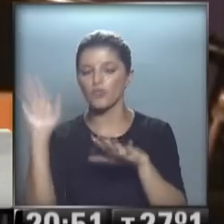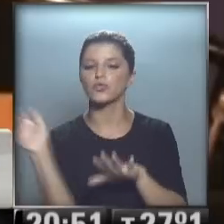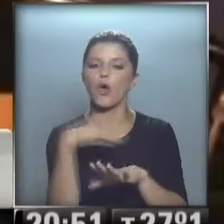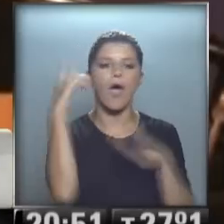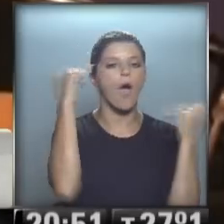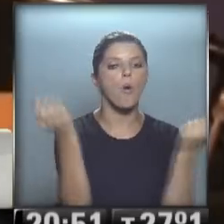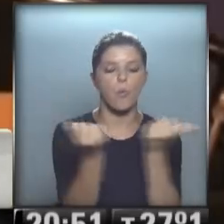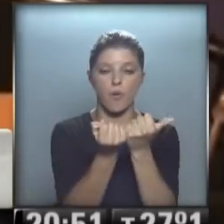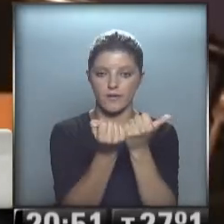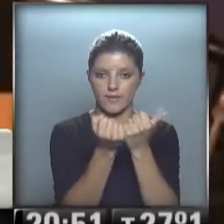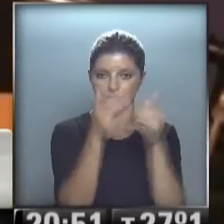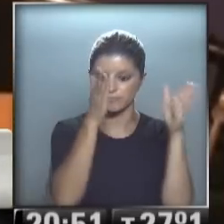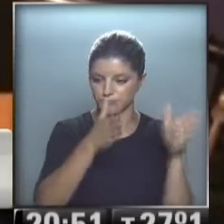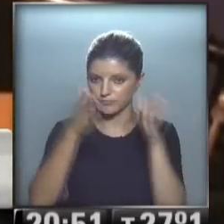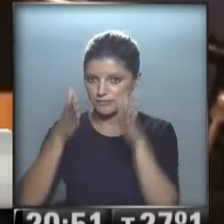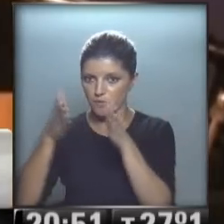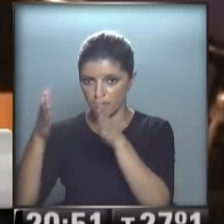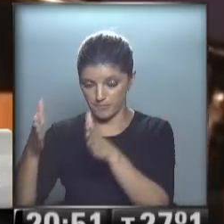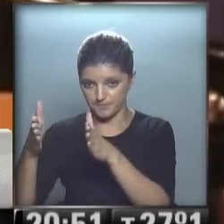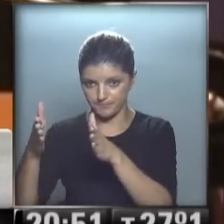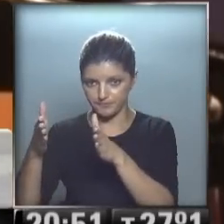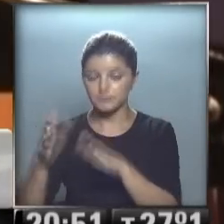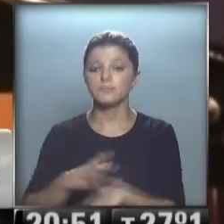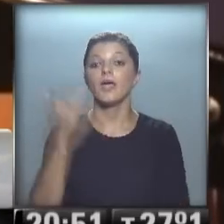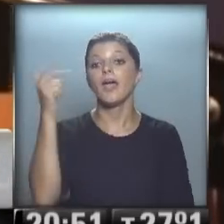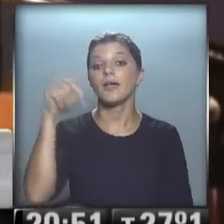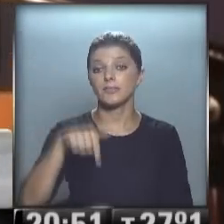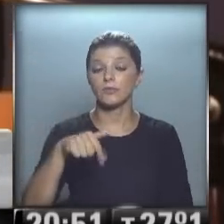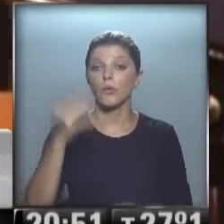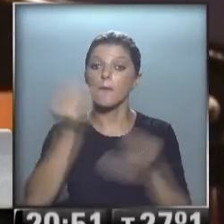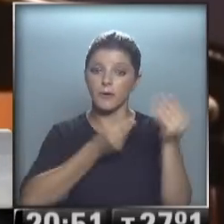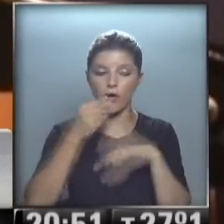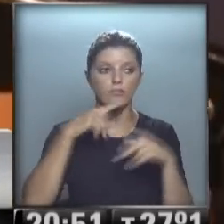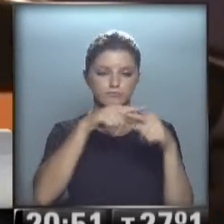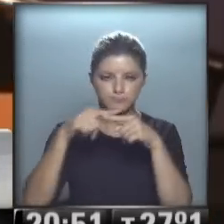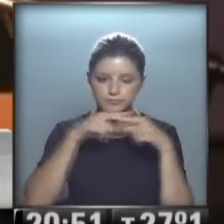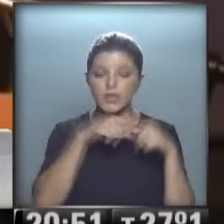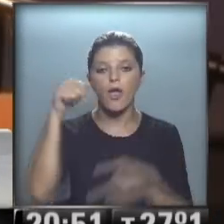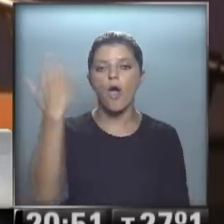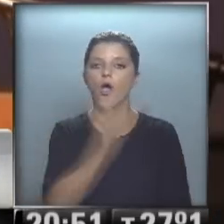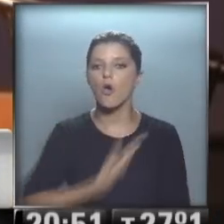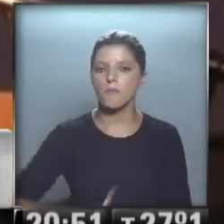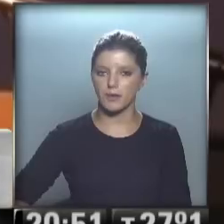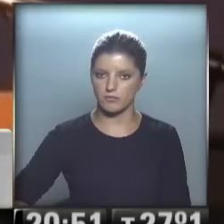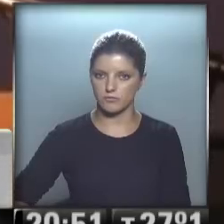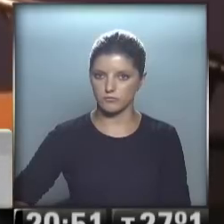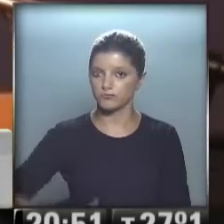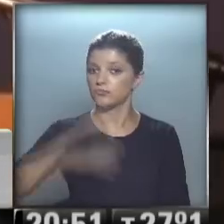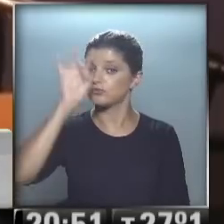voluntario de las partes donde el mercado estuvo discutiendo y el gobierno simplemente